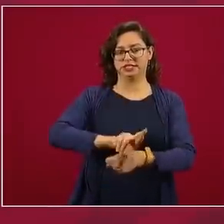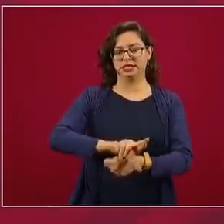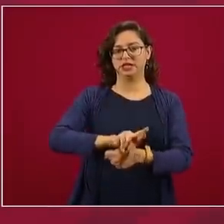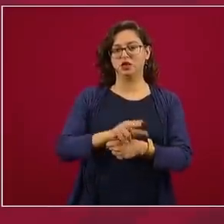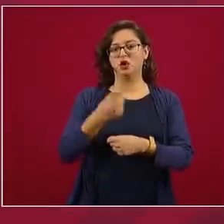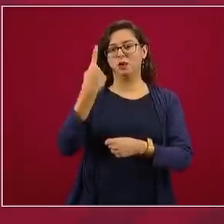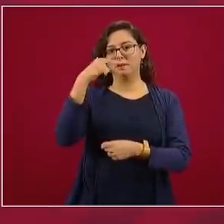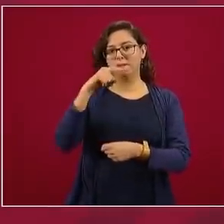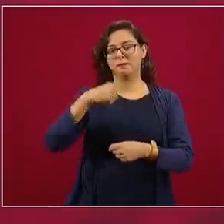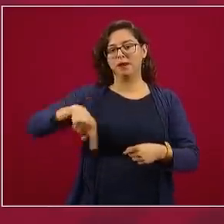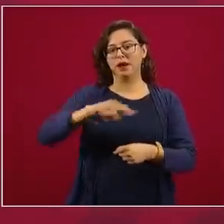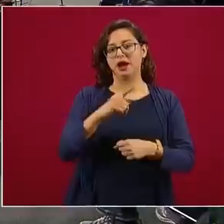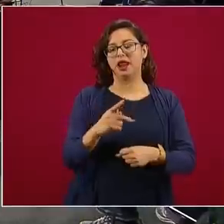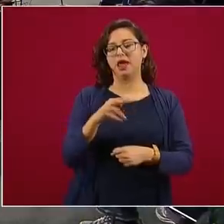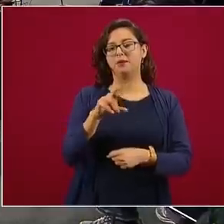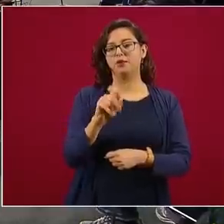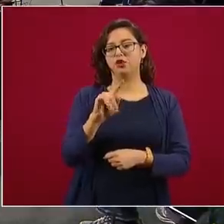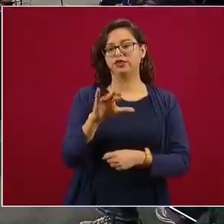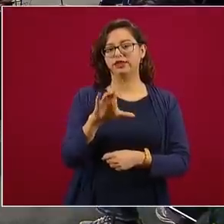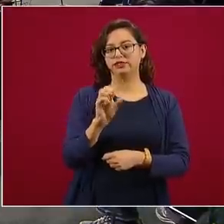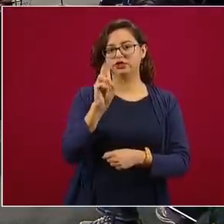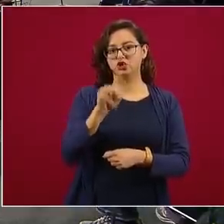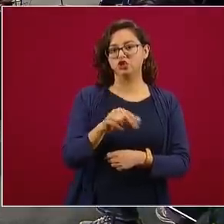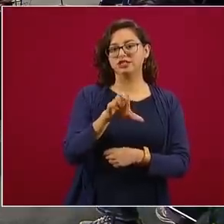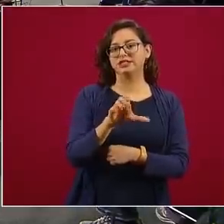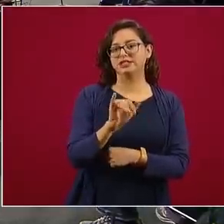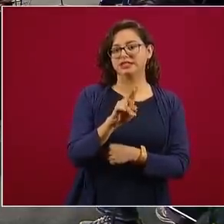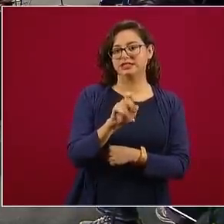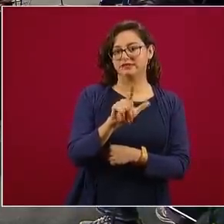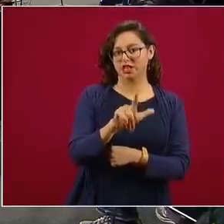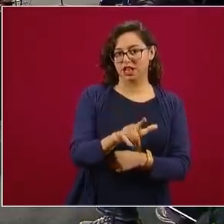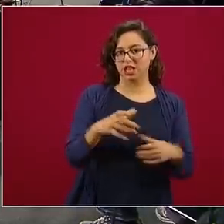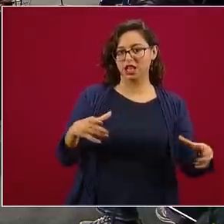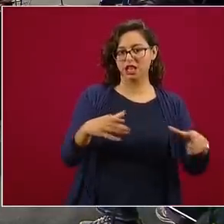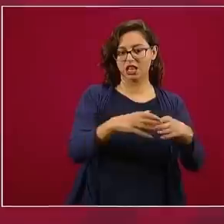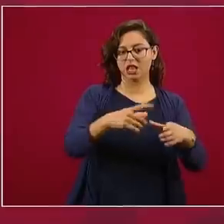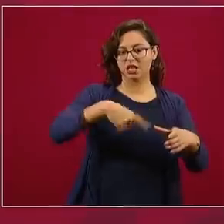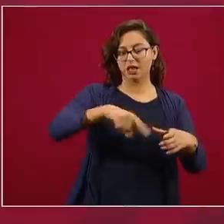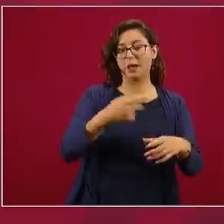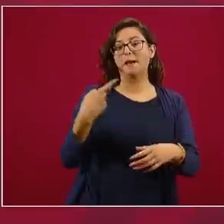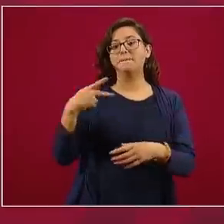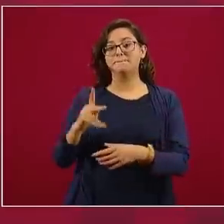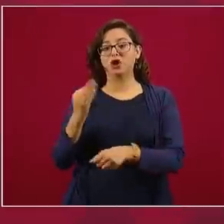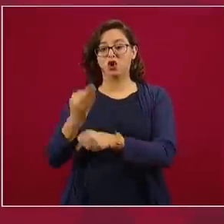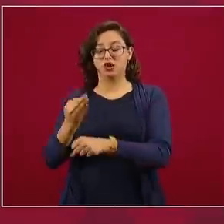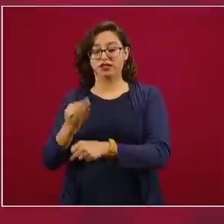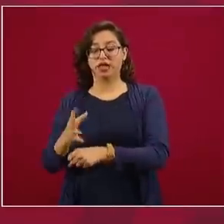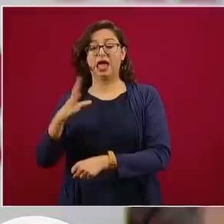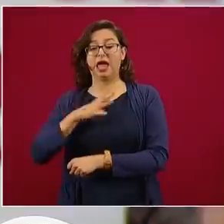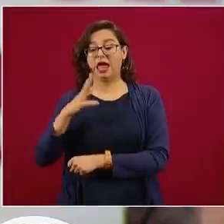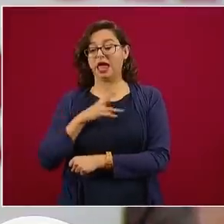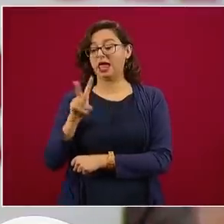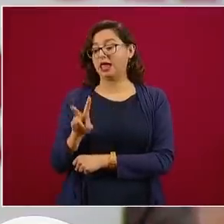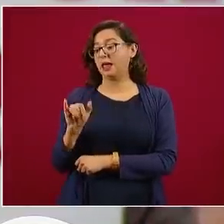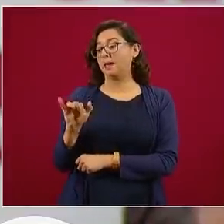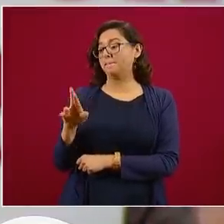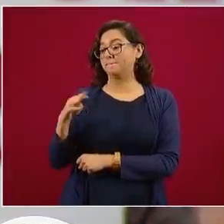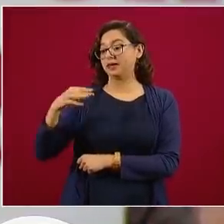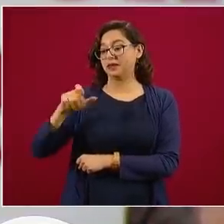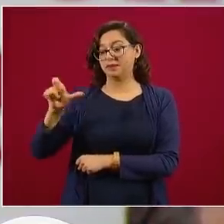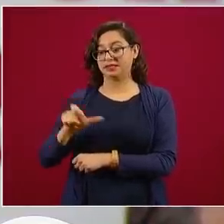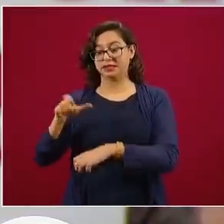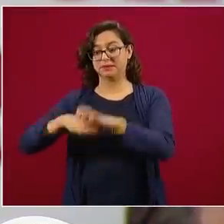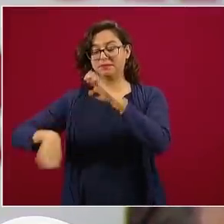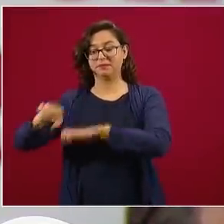a partir de nuestra empresa pública de vacunación que existe, que se llama Birmex Biológicos y Reactivos de México S.A., una